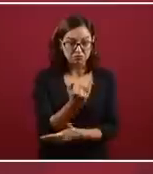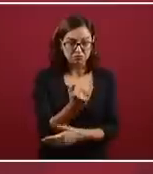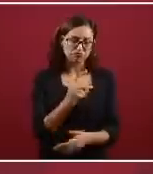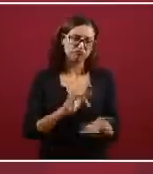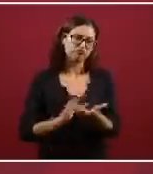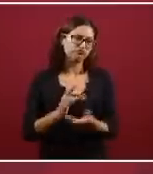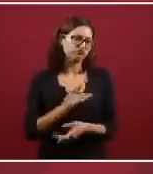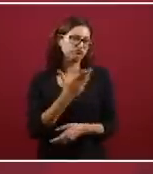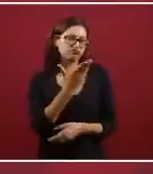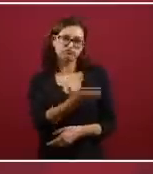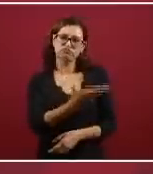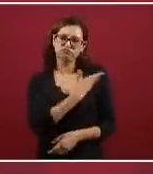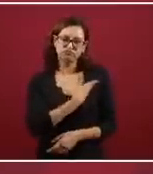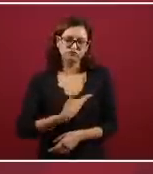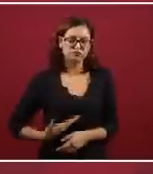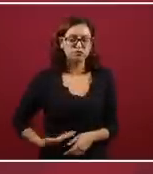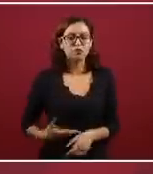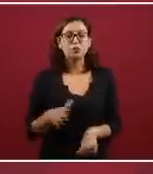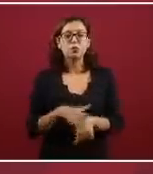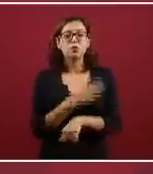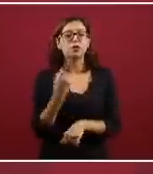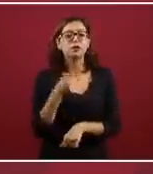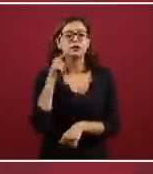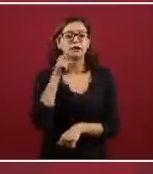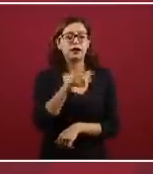nos animó que es mejor